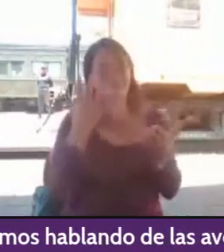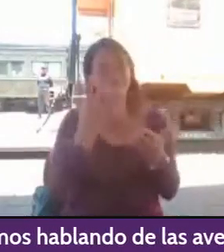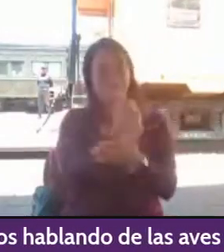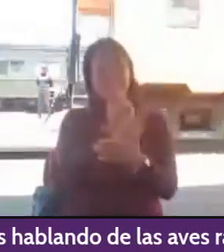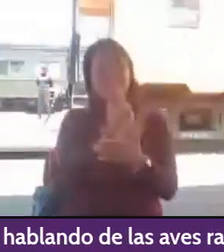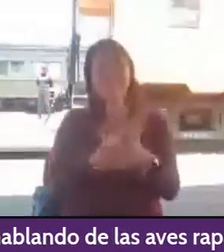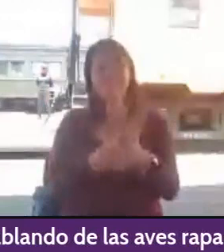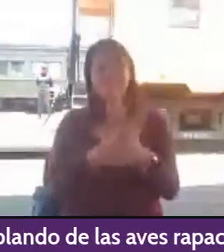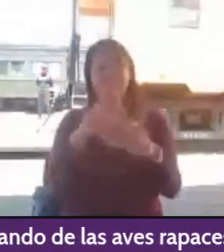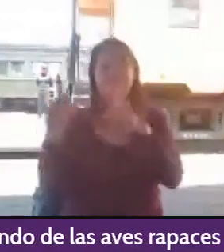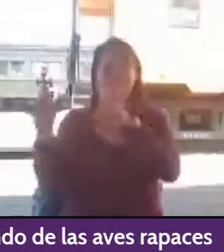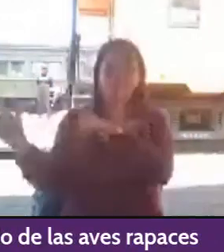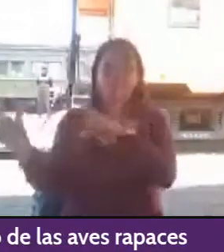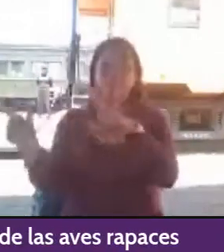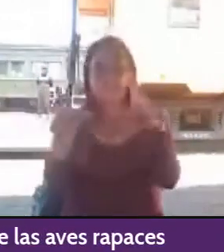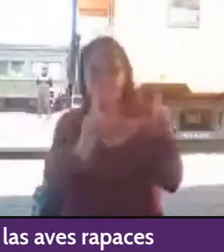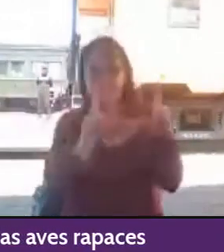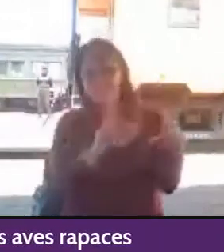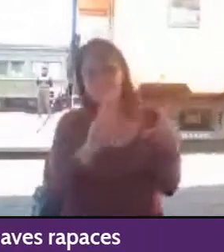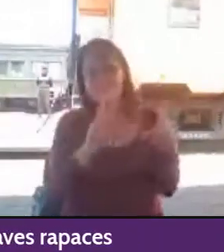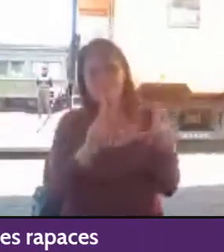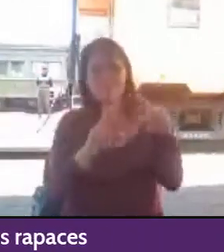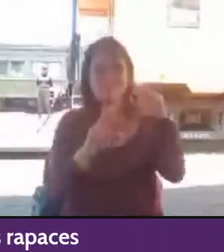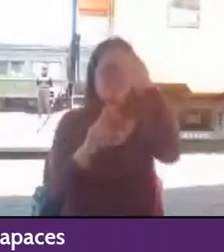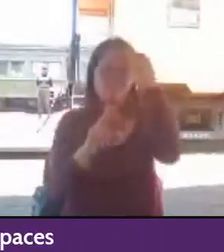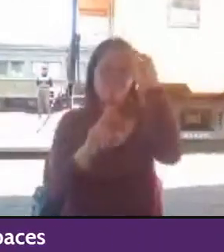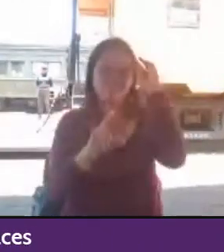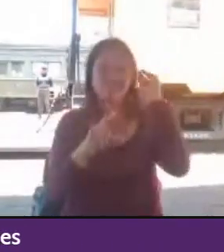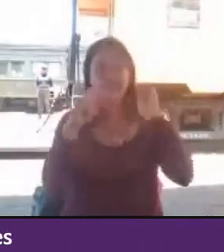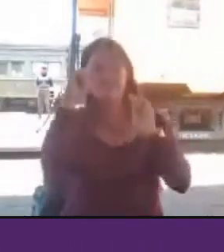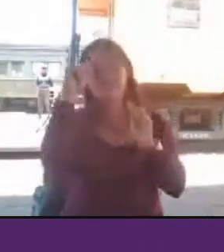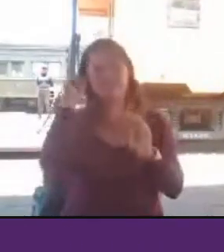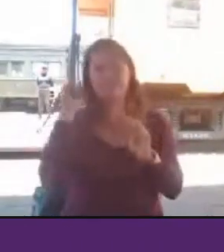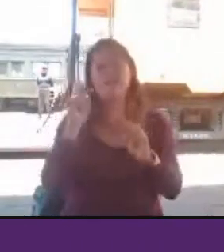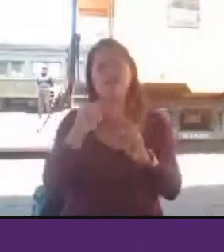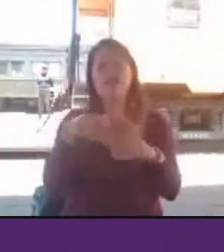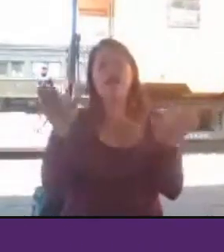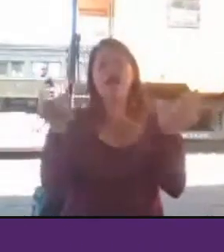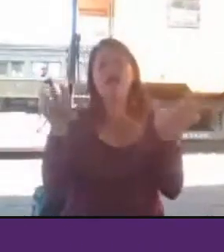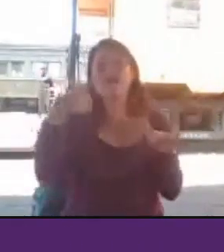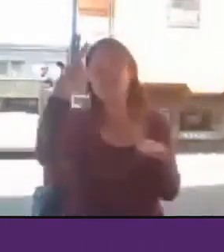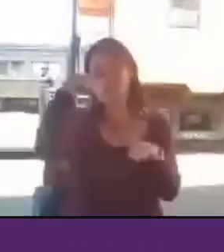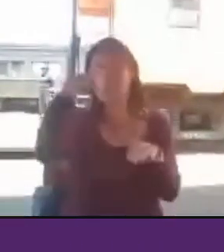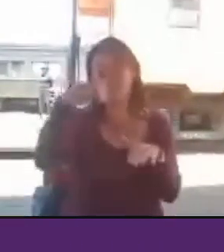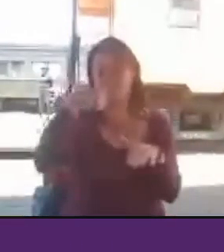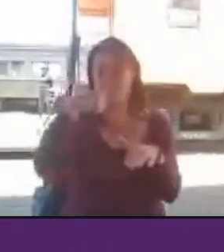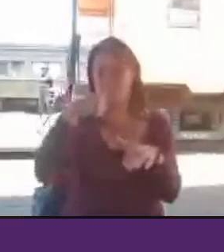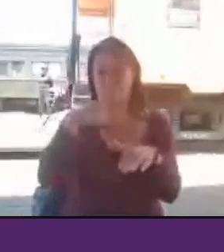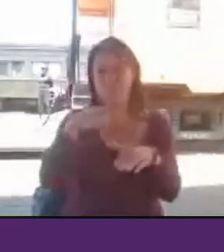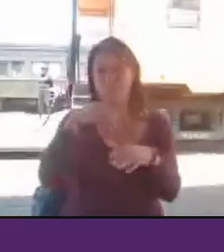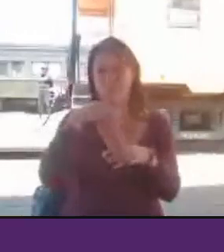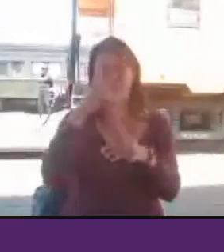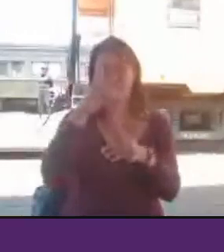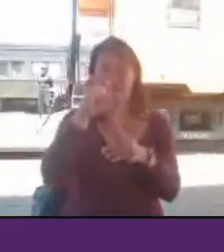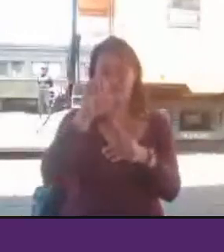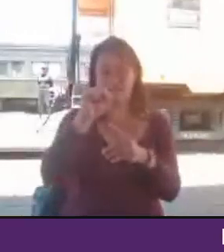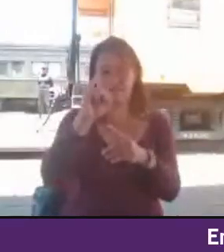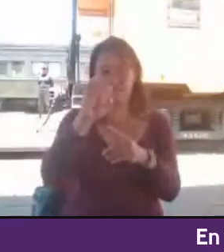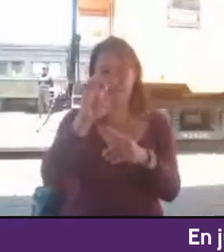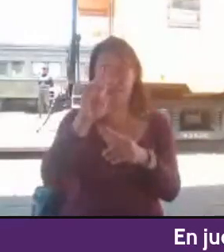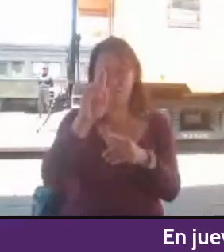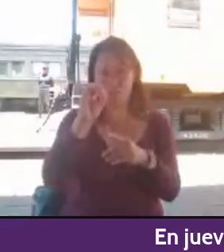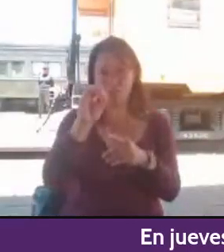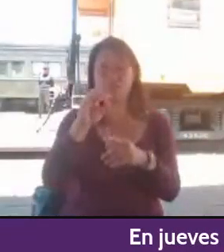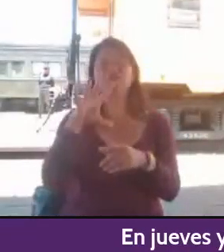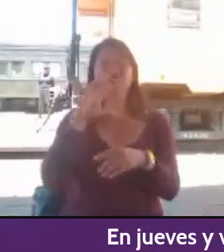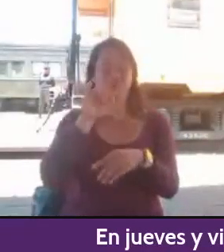sigue, para las rapaces nocturnas, ¿habrán en el desierto? ¿Pasa una? Ahí está, en el desierto sí existen aves rapaces nocturnas. En